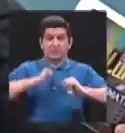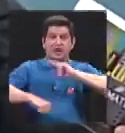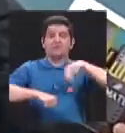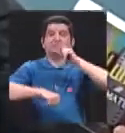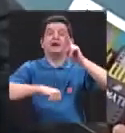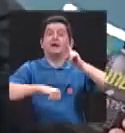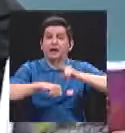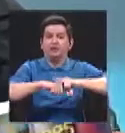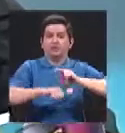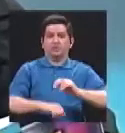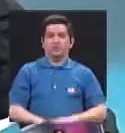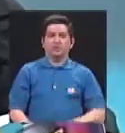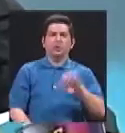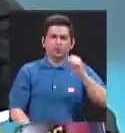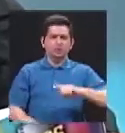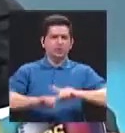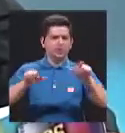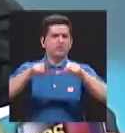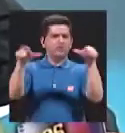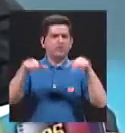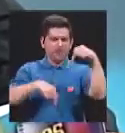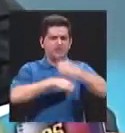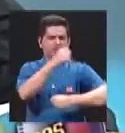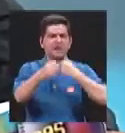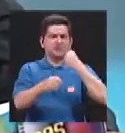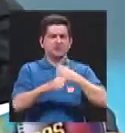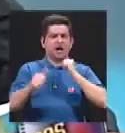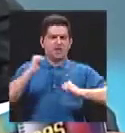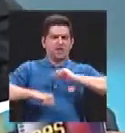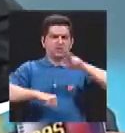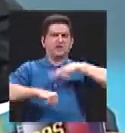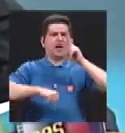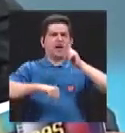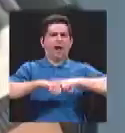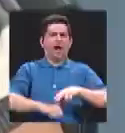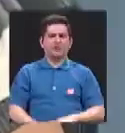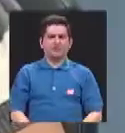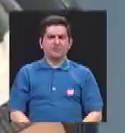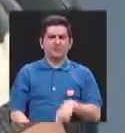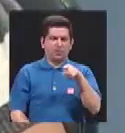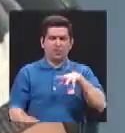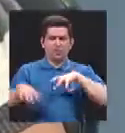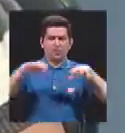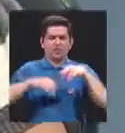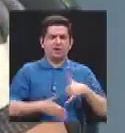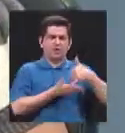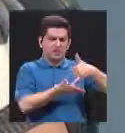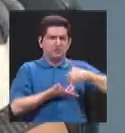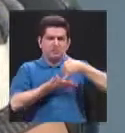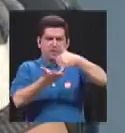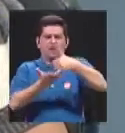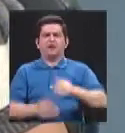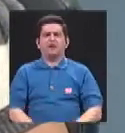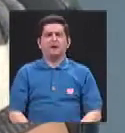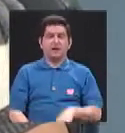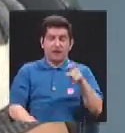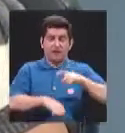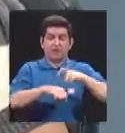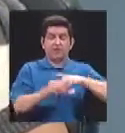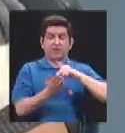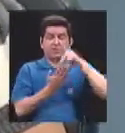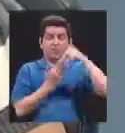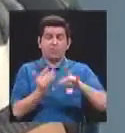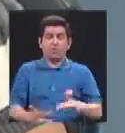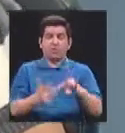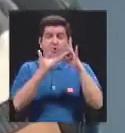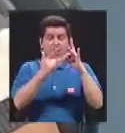el Teatro Nacional. Así es, el escenario diferente este año, que fue el Teatro Nacional, con la ceremonia de premiación, donde estuvimos